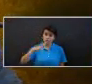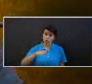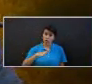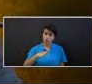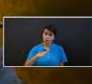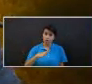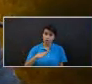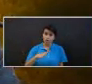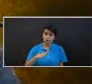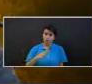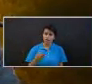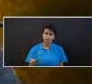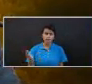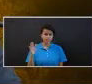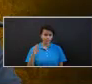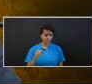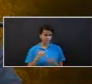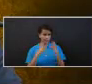De pronto,